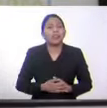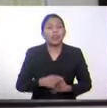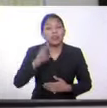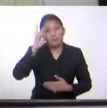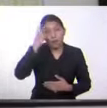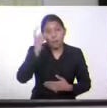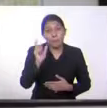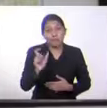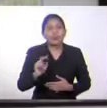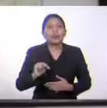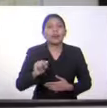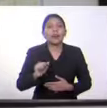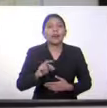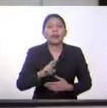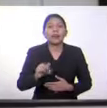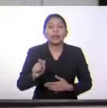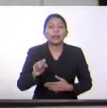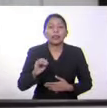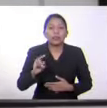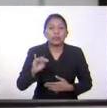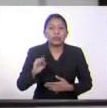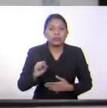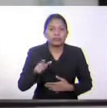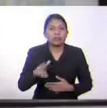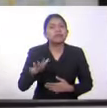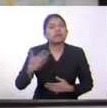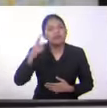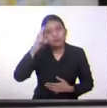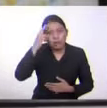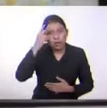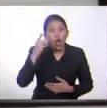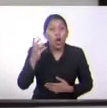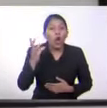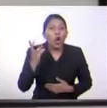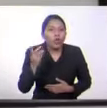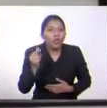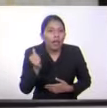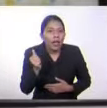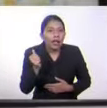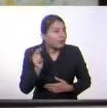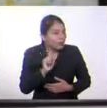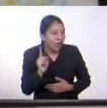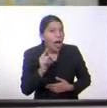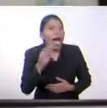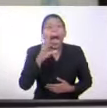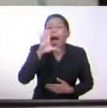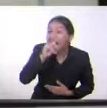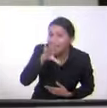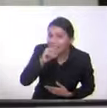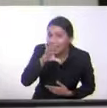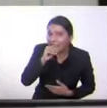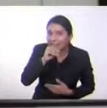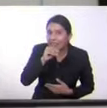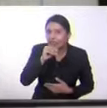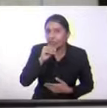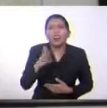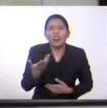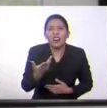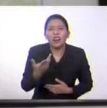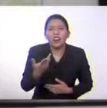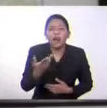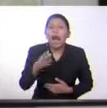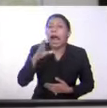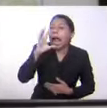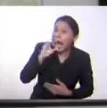palabra narratio, narrationis de latín, que significa contar. Contar, pero ¿contar qué? Contar una serie